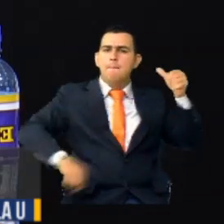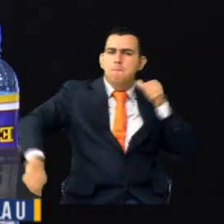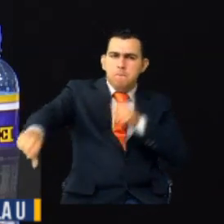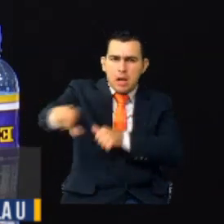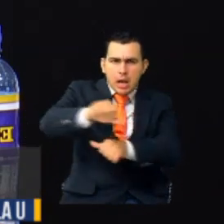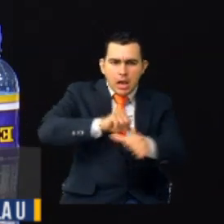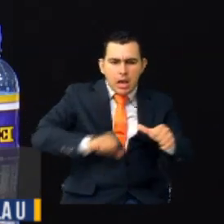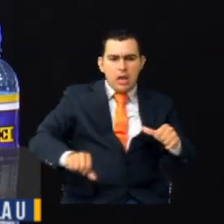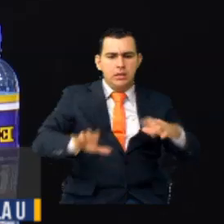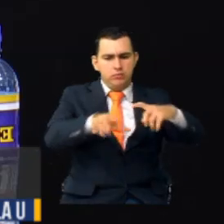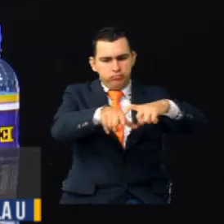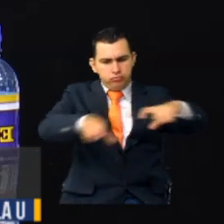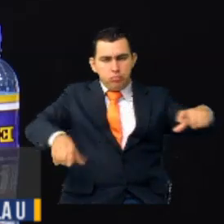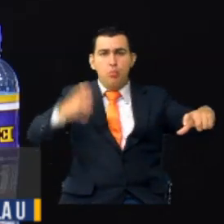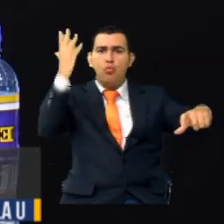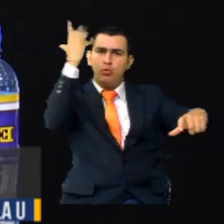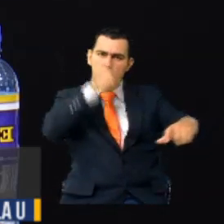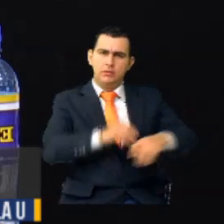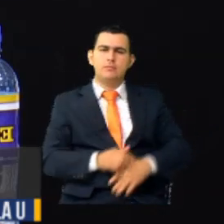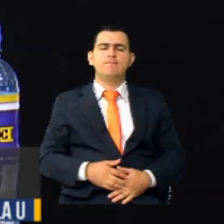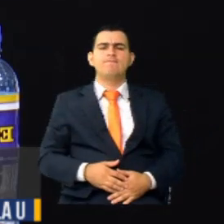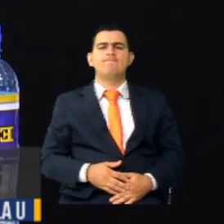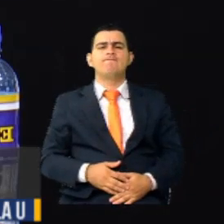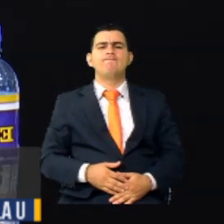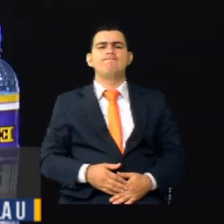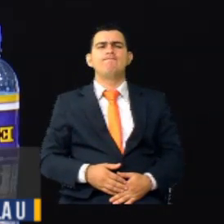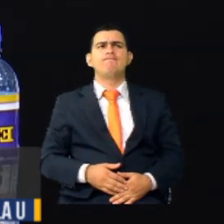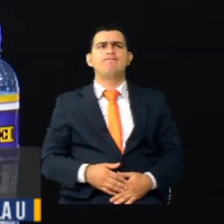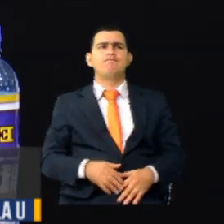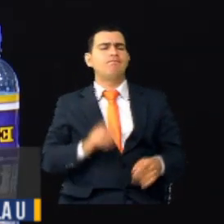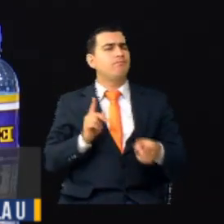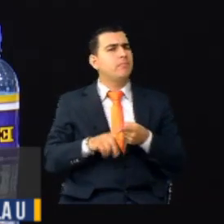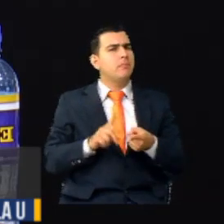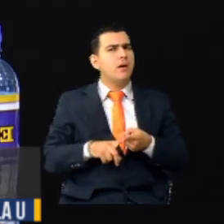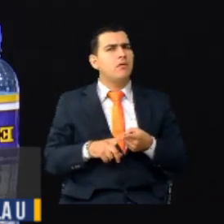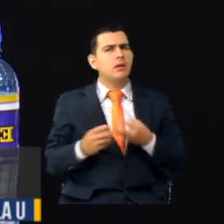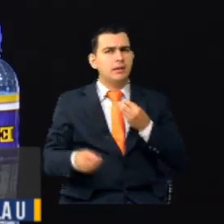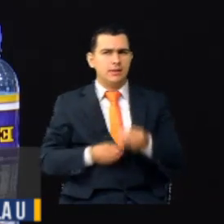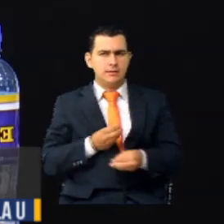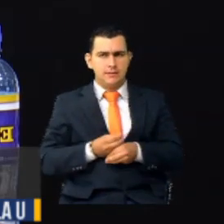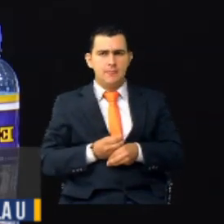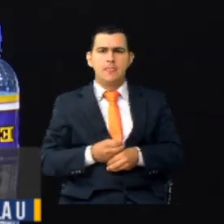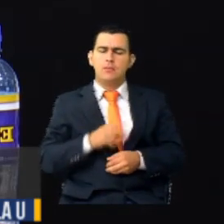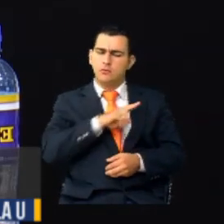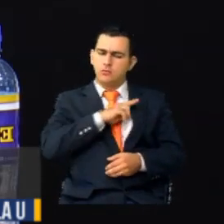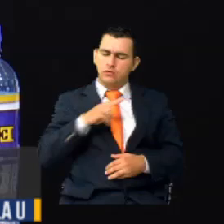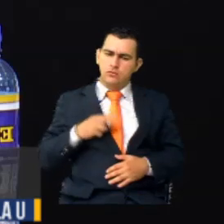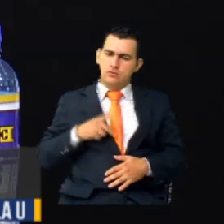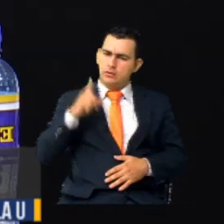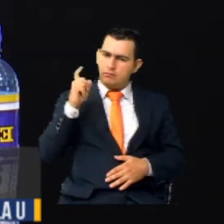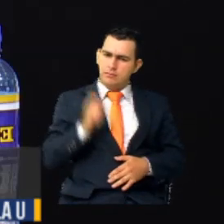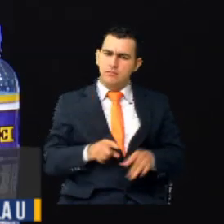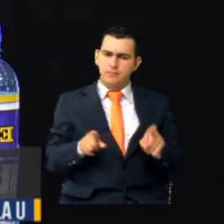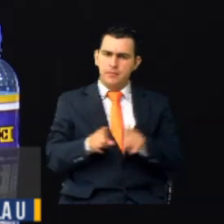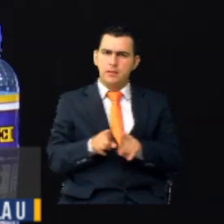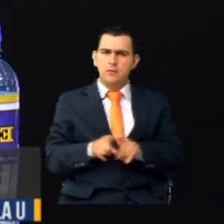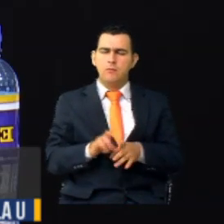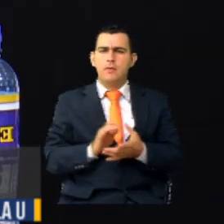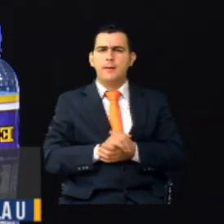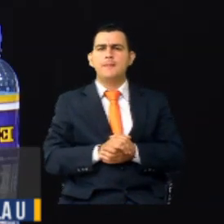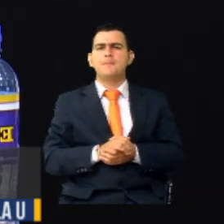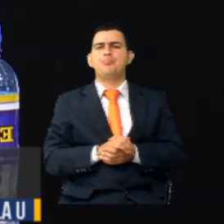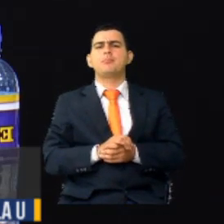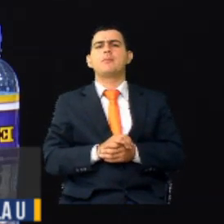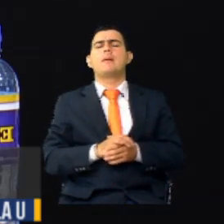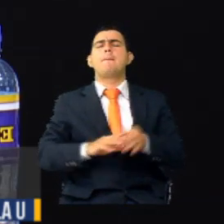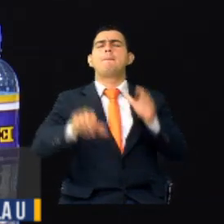parques lineales. Pero adicionalmente tendremos en el programa de gobierno y tendremos en el gobierno de Janet Mojica, alcaldesa,